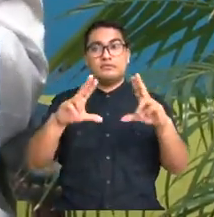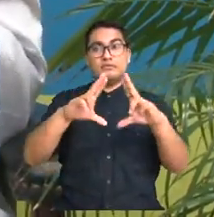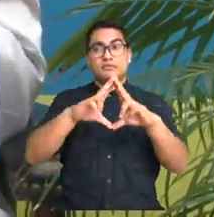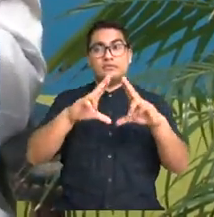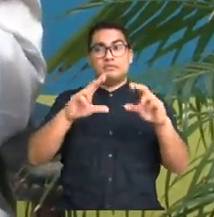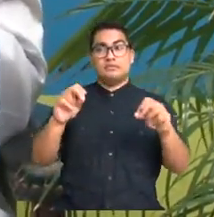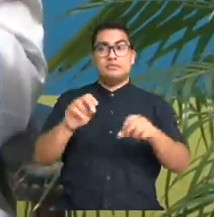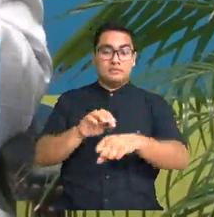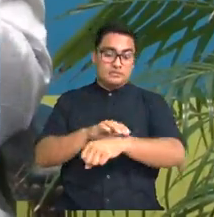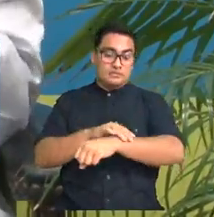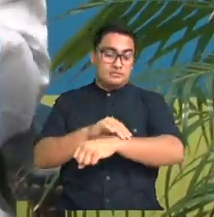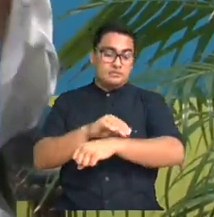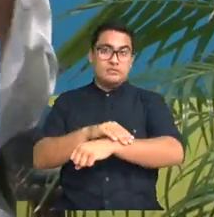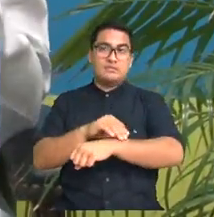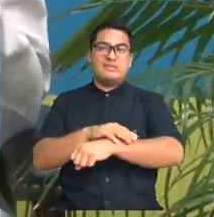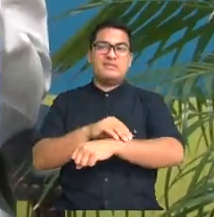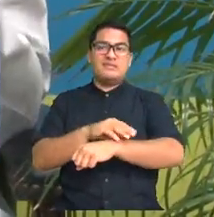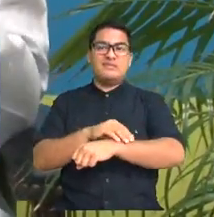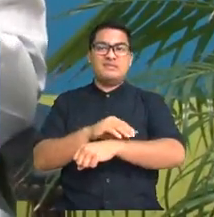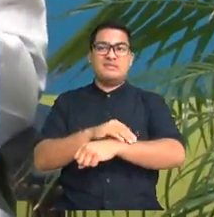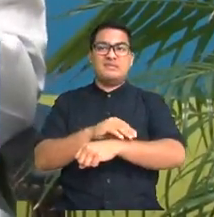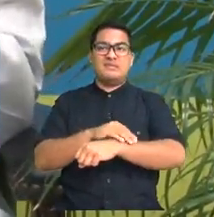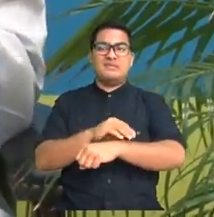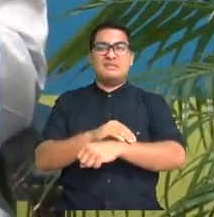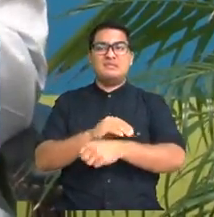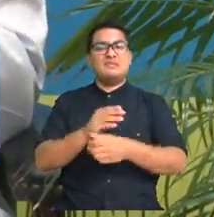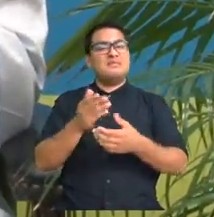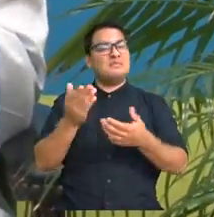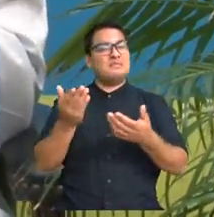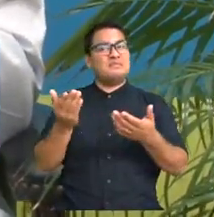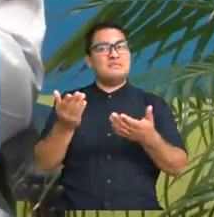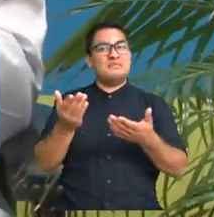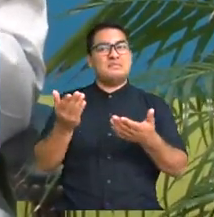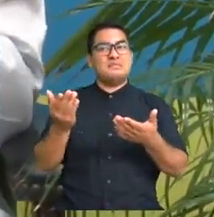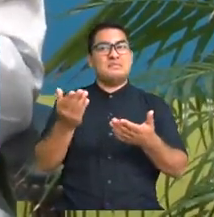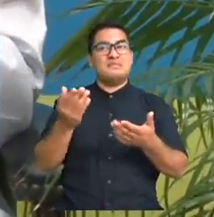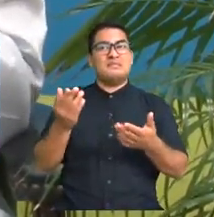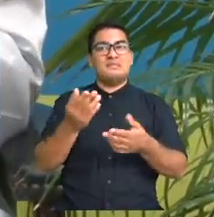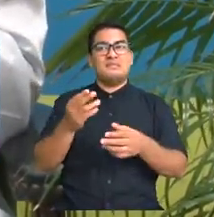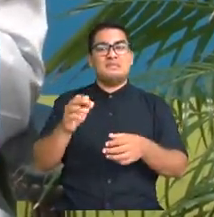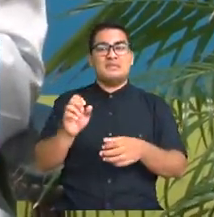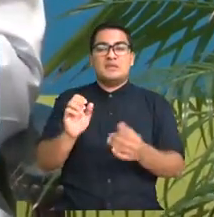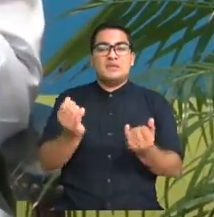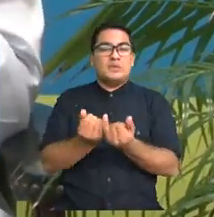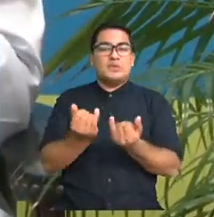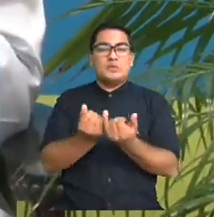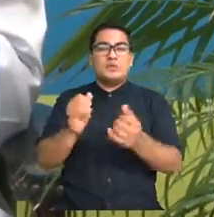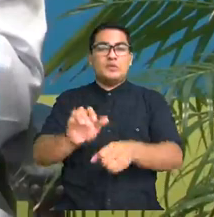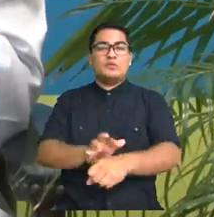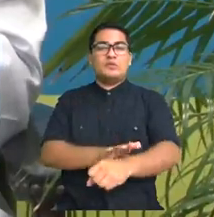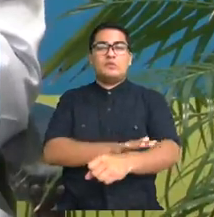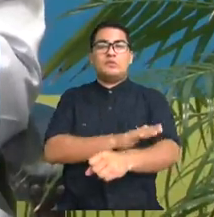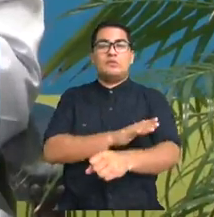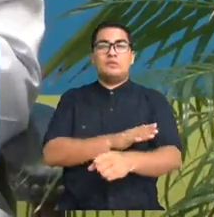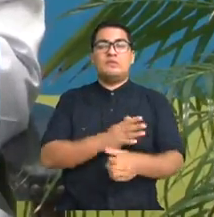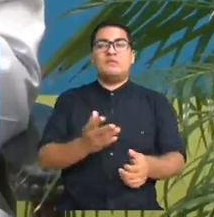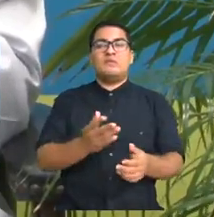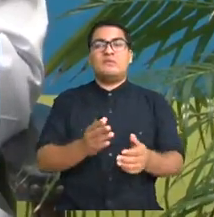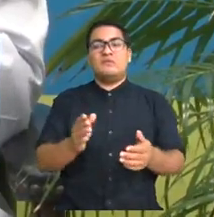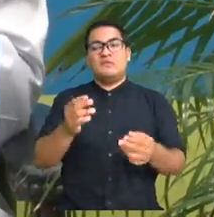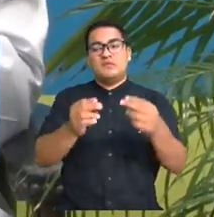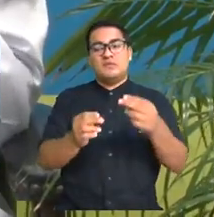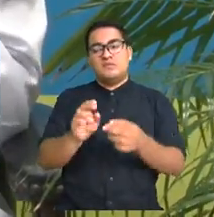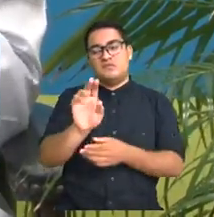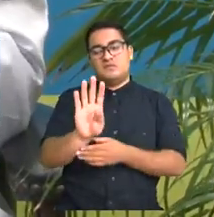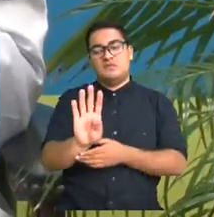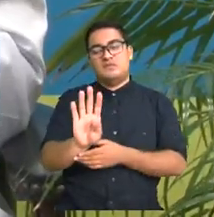pieles que están dentro de los fototipos de piel. Nosotros tomamos en cuenta la sensibilidad, entonces la mayoría somos fototipos 4,